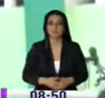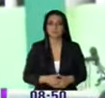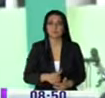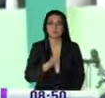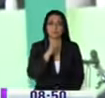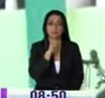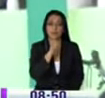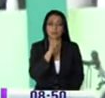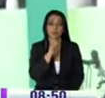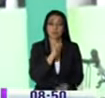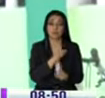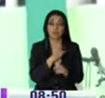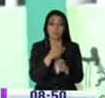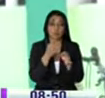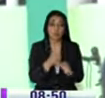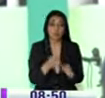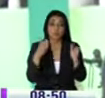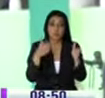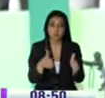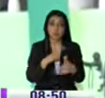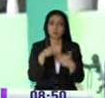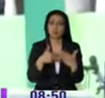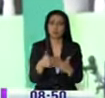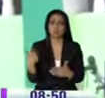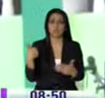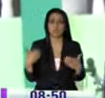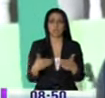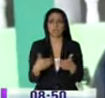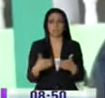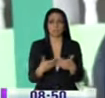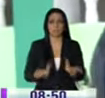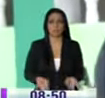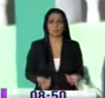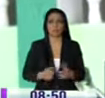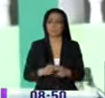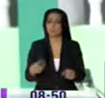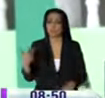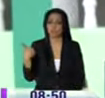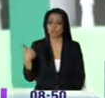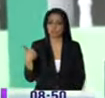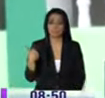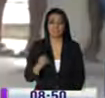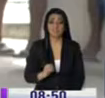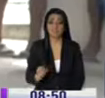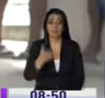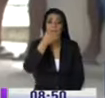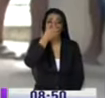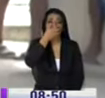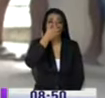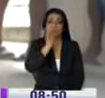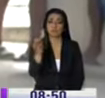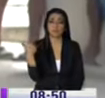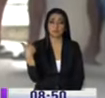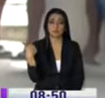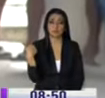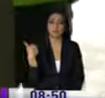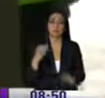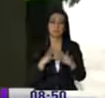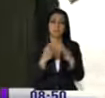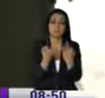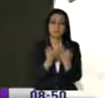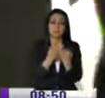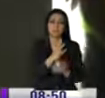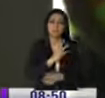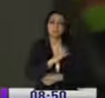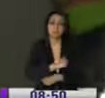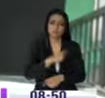también, porque cuando se va a dar auxilio tiene que llevar todo su reglamento. ¿Y qué no tenía? ¿Qué no tenía ni oxígeno. Familiares lloran a la víctima, quien